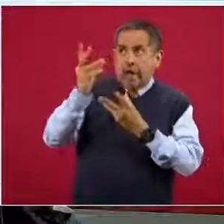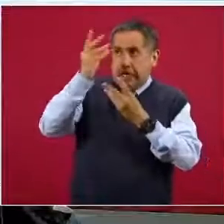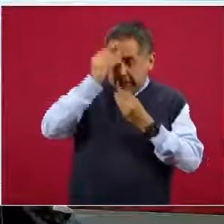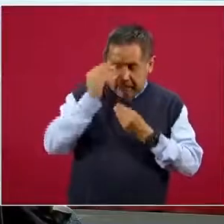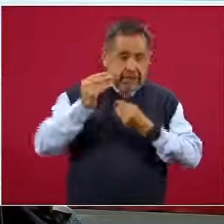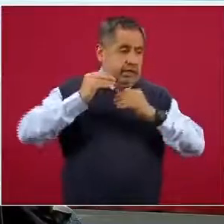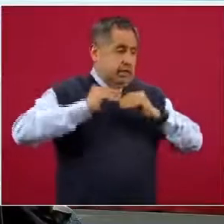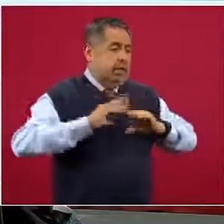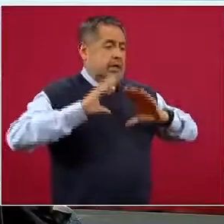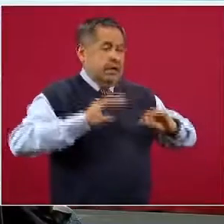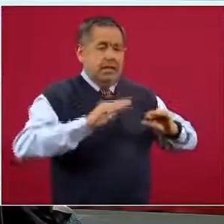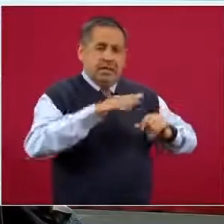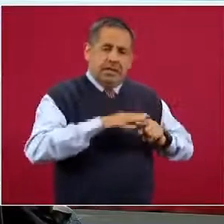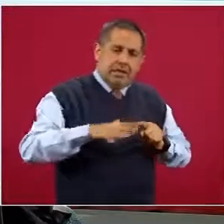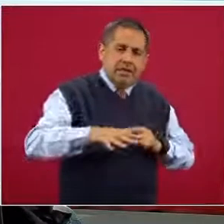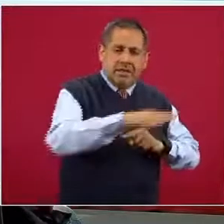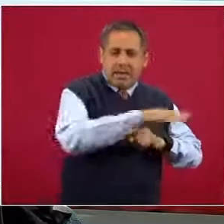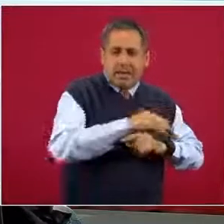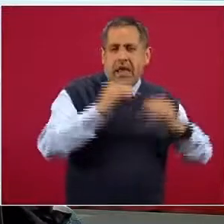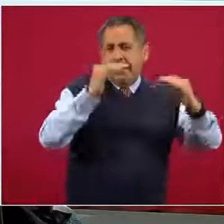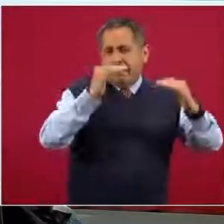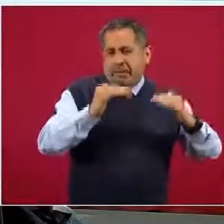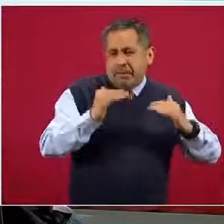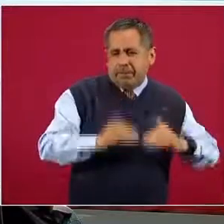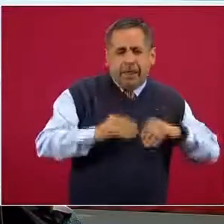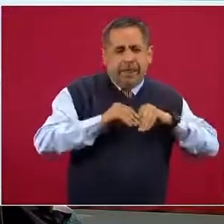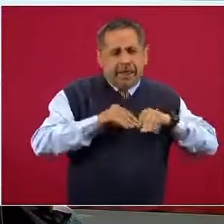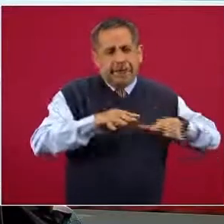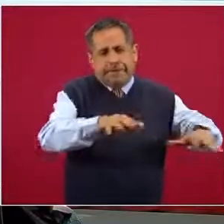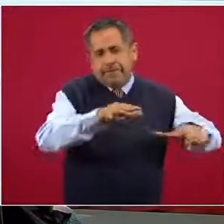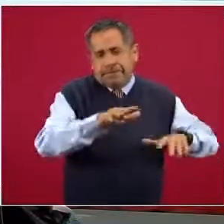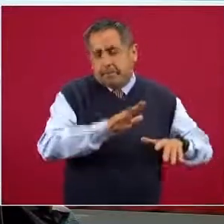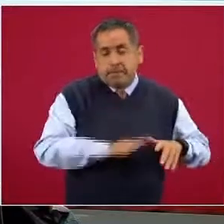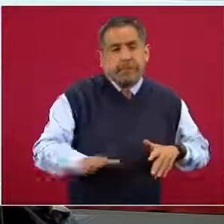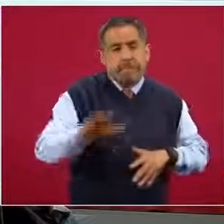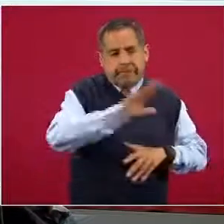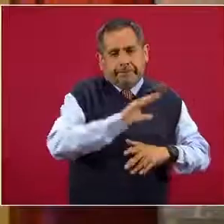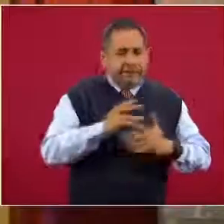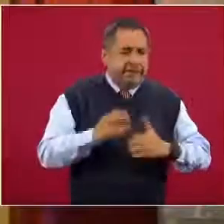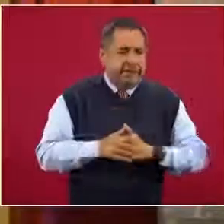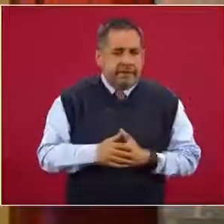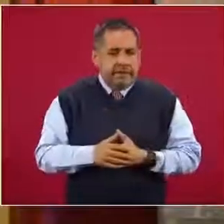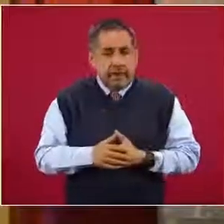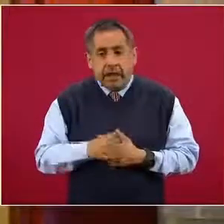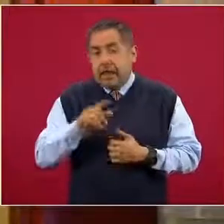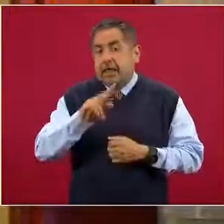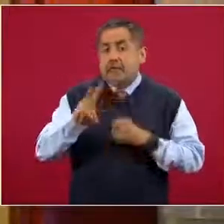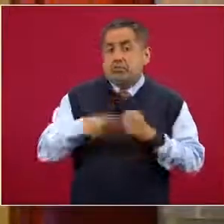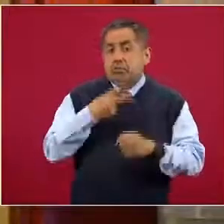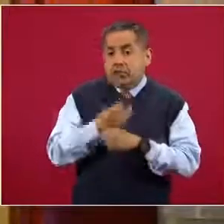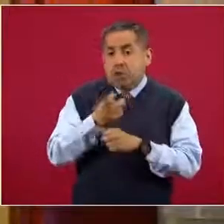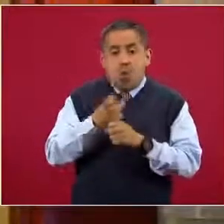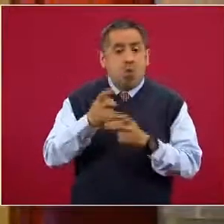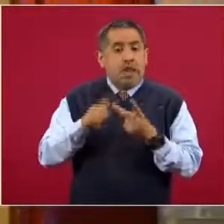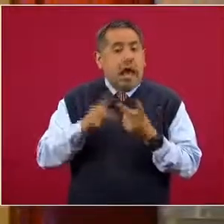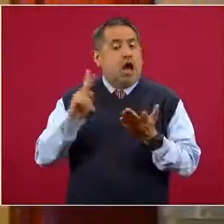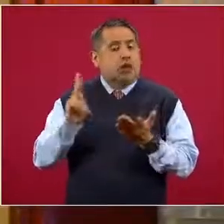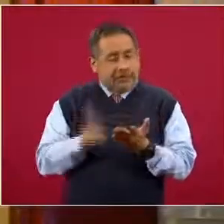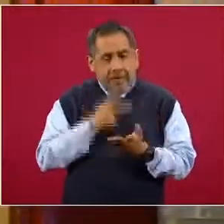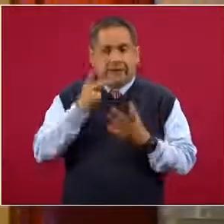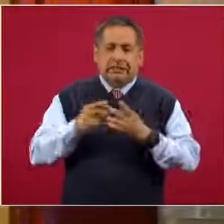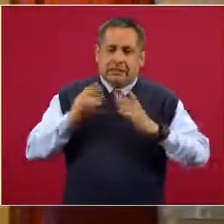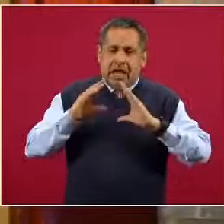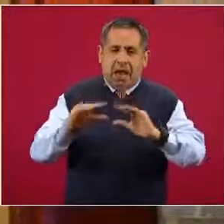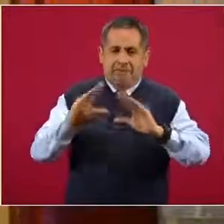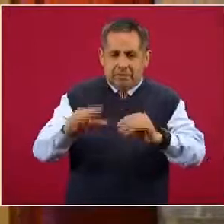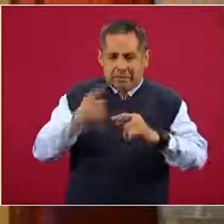la capacitación para los niveles operativos correspondientes. Y una segunda capacitación como de reforzamiento